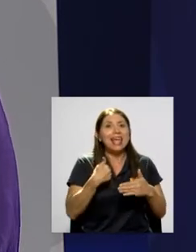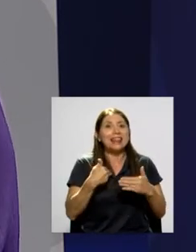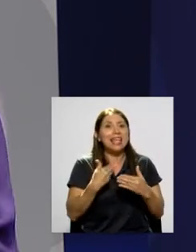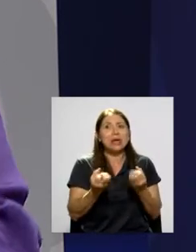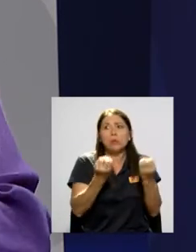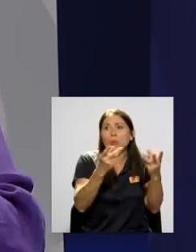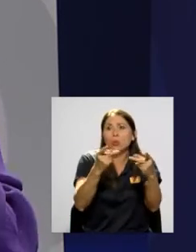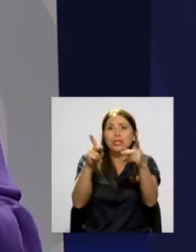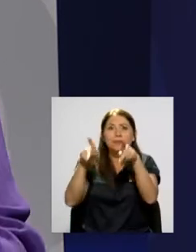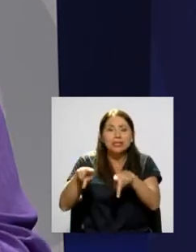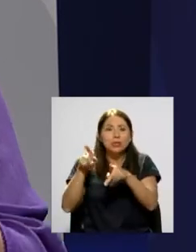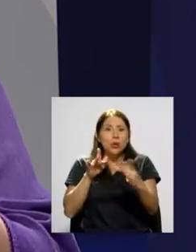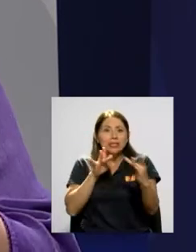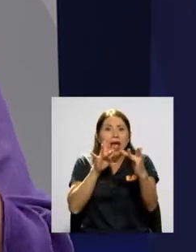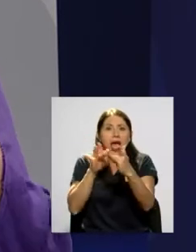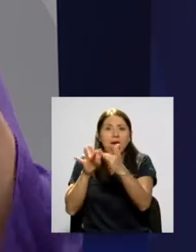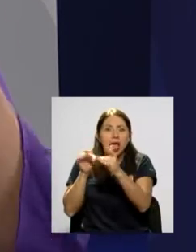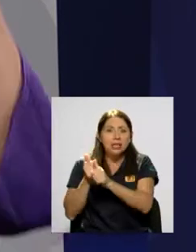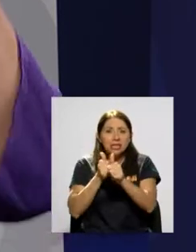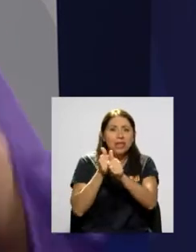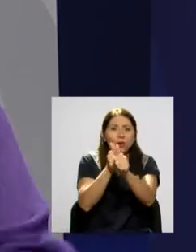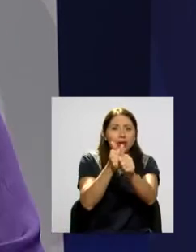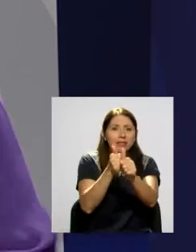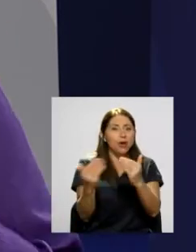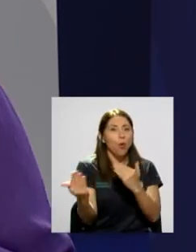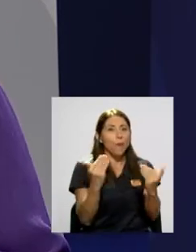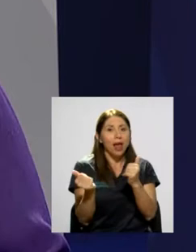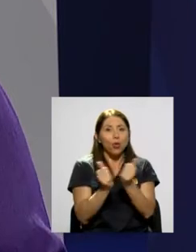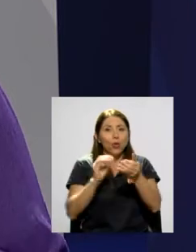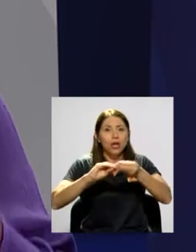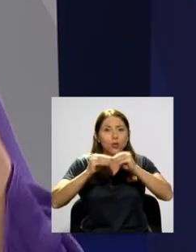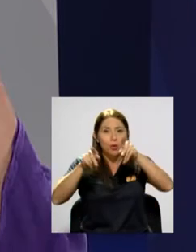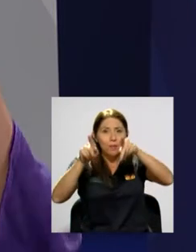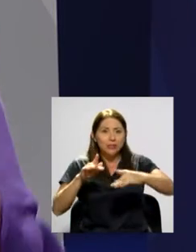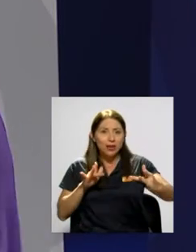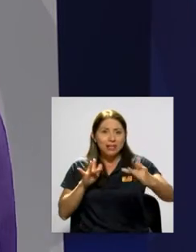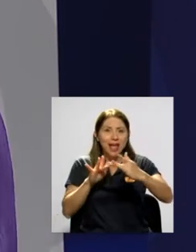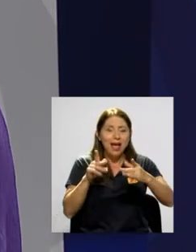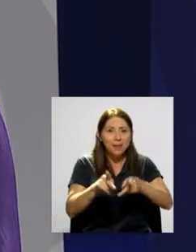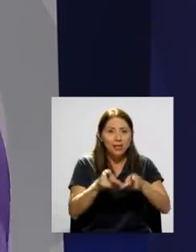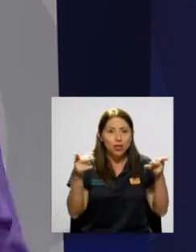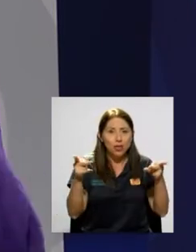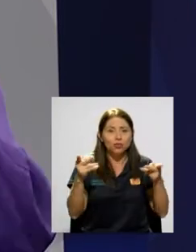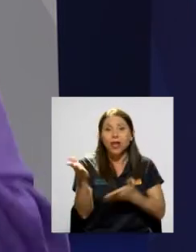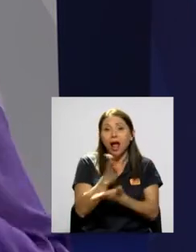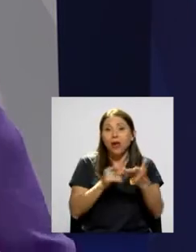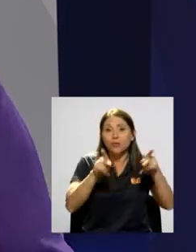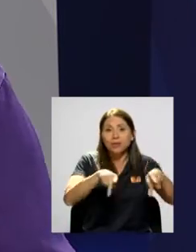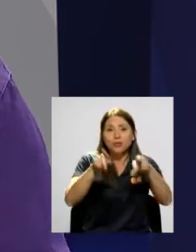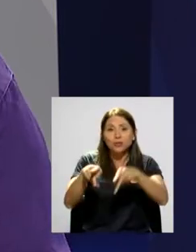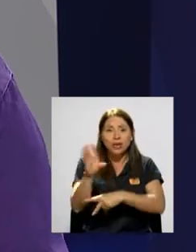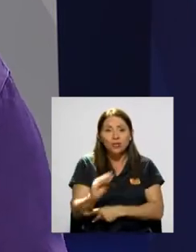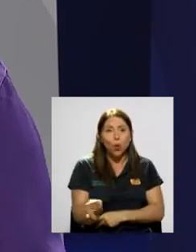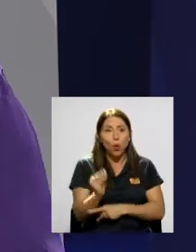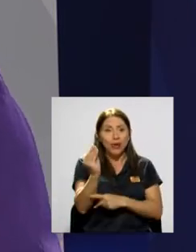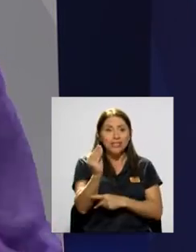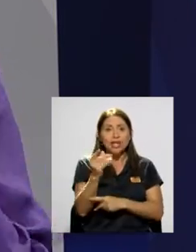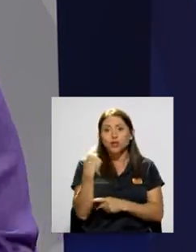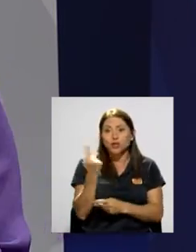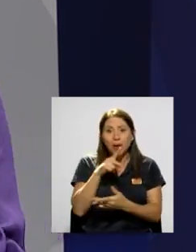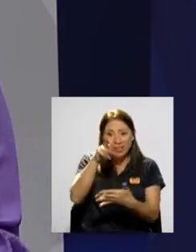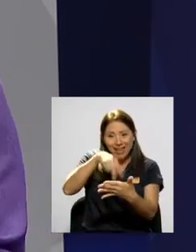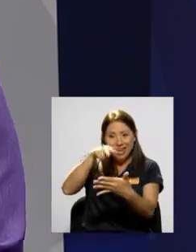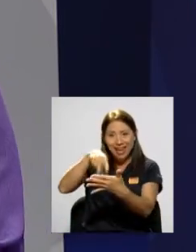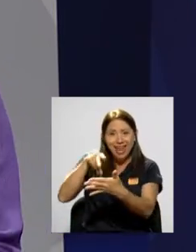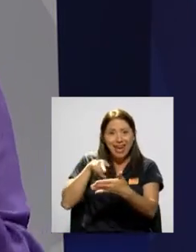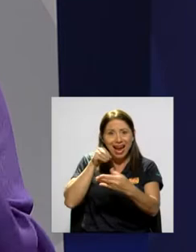periódicos. Y para algunas personas, y nuevamente, esto se comporta muy generacionalmente, para algunas personas jóvenes, esas son sus fuentes de información.